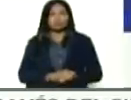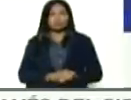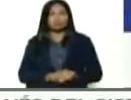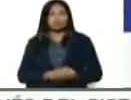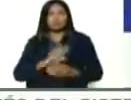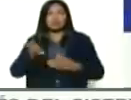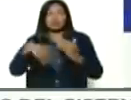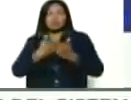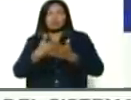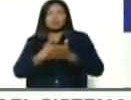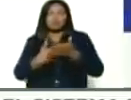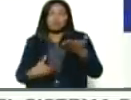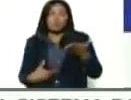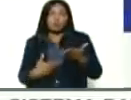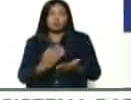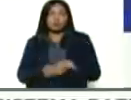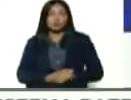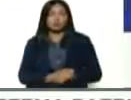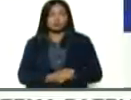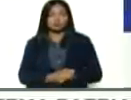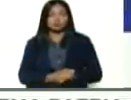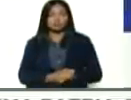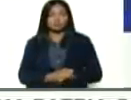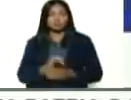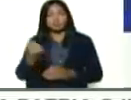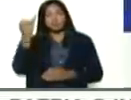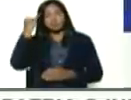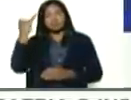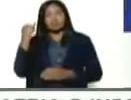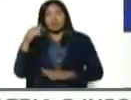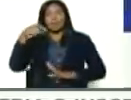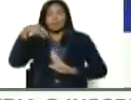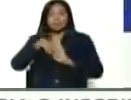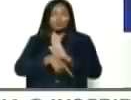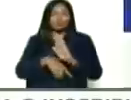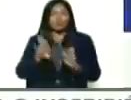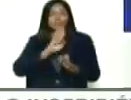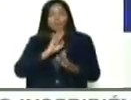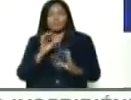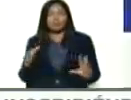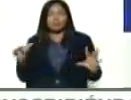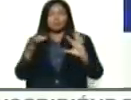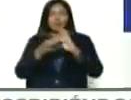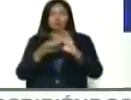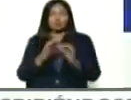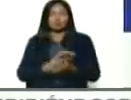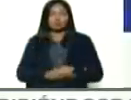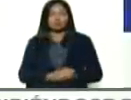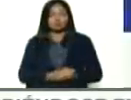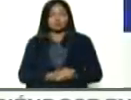propuesta con una idea muy profunda de unión